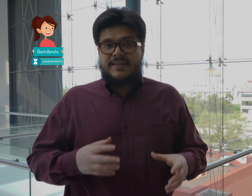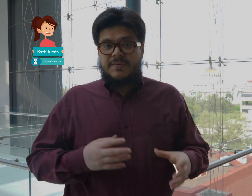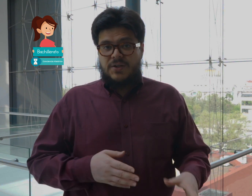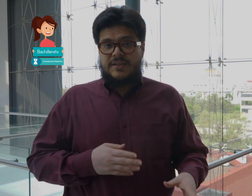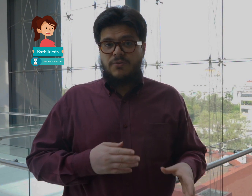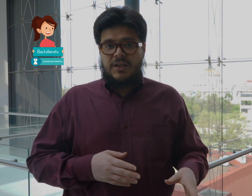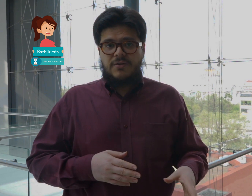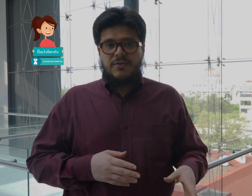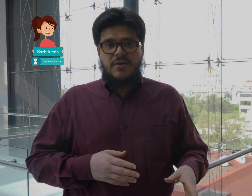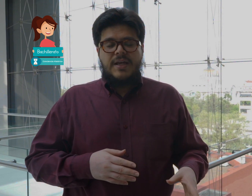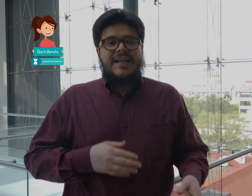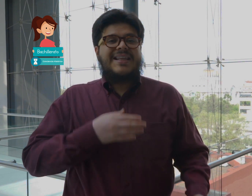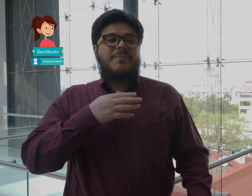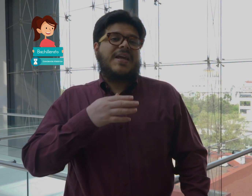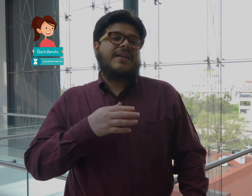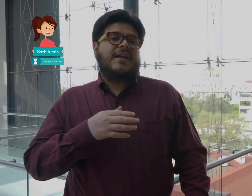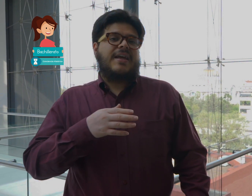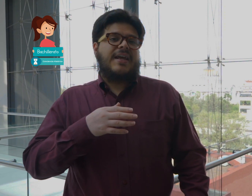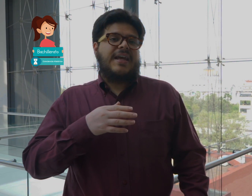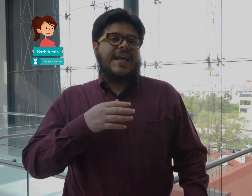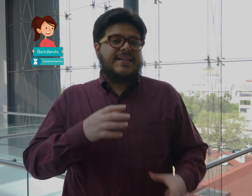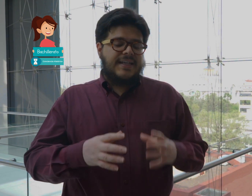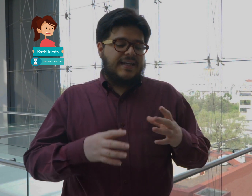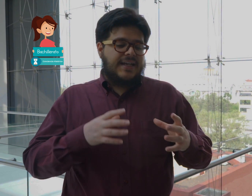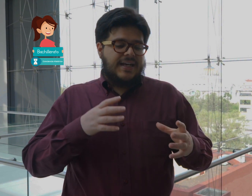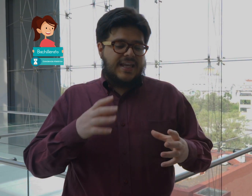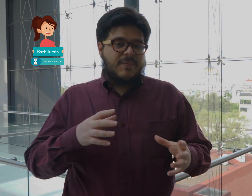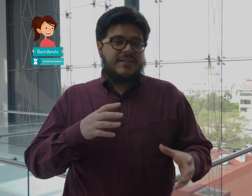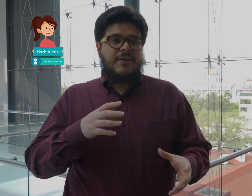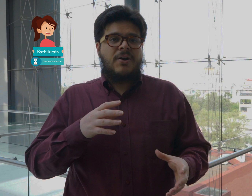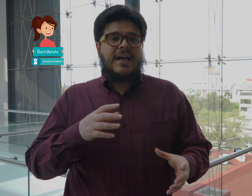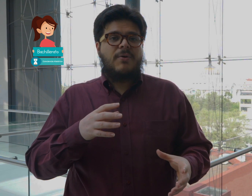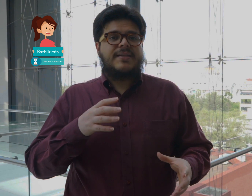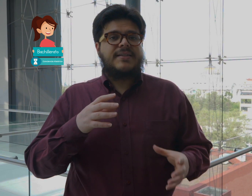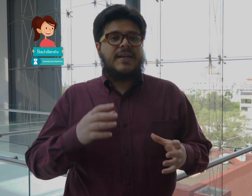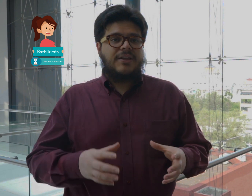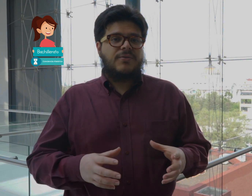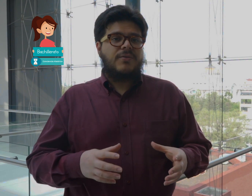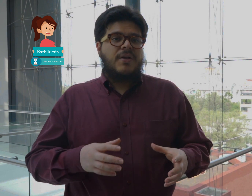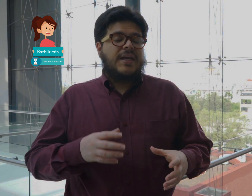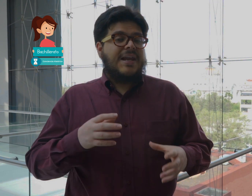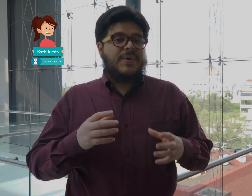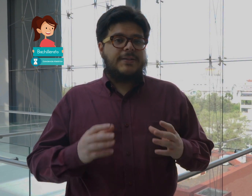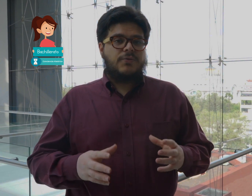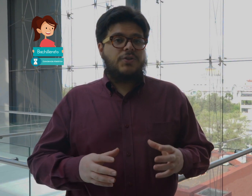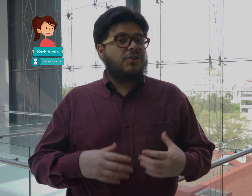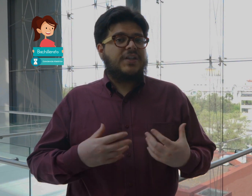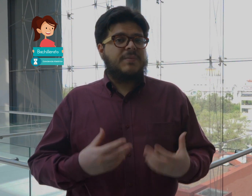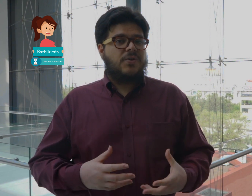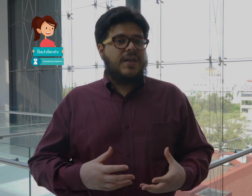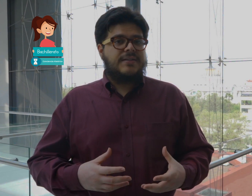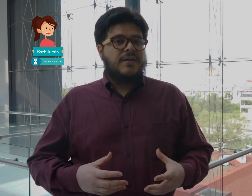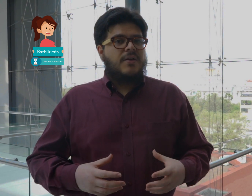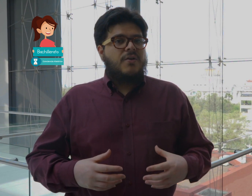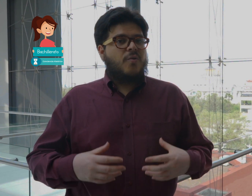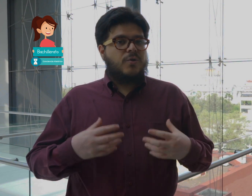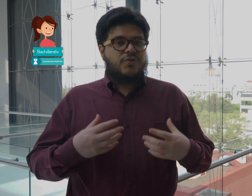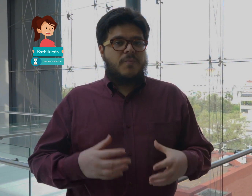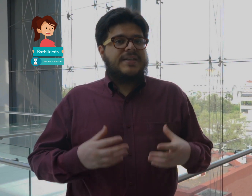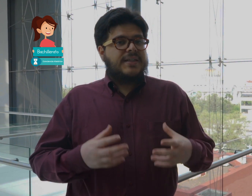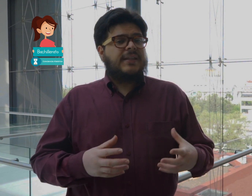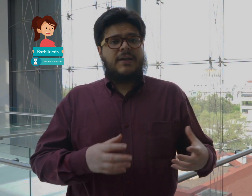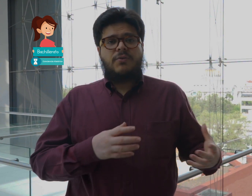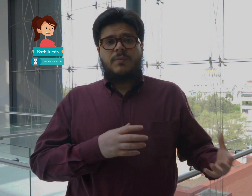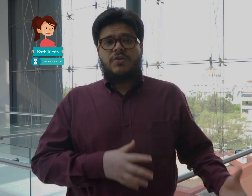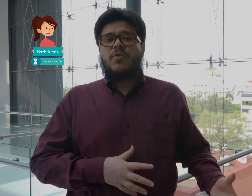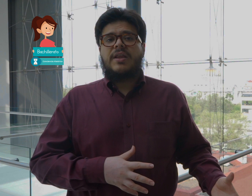de más de 6 millones de judíos, también en ese régimen se llevaron a cabo el asesinato y la persecución de otras minorías, como los